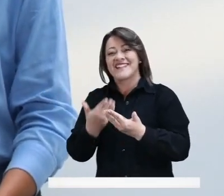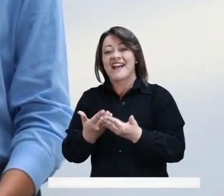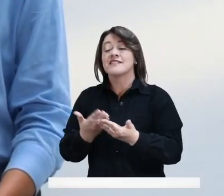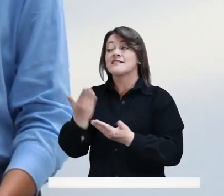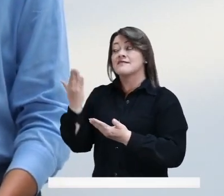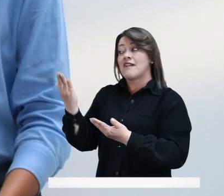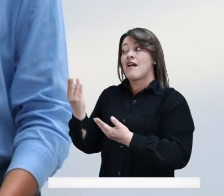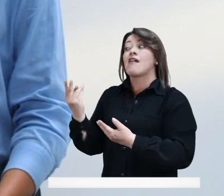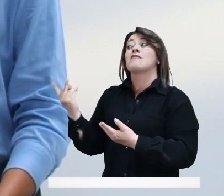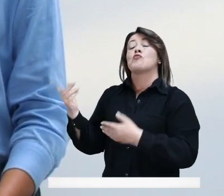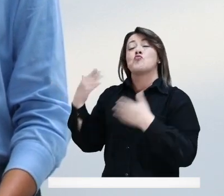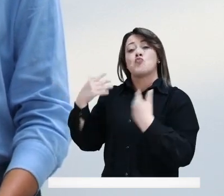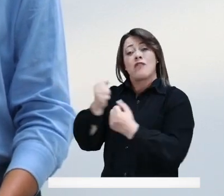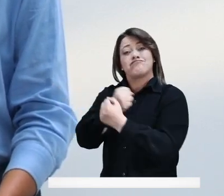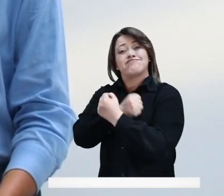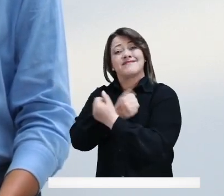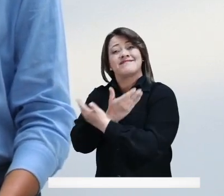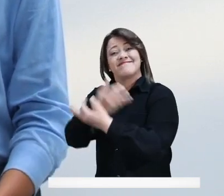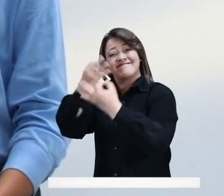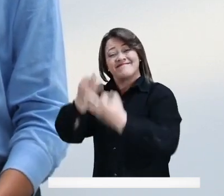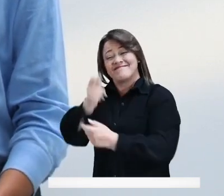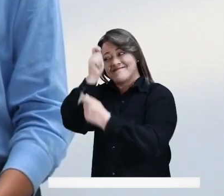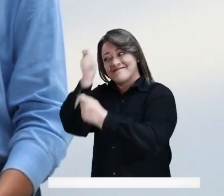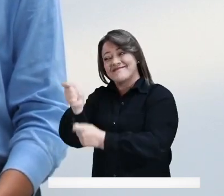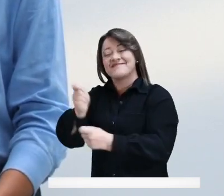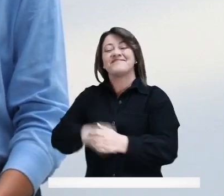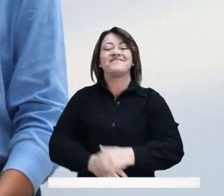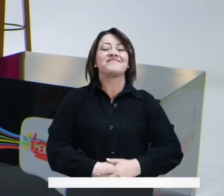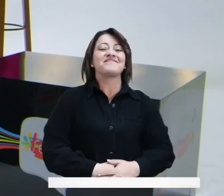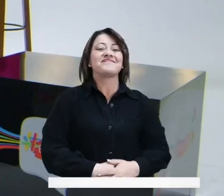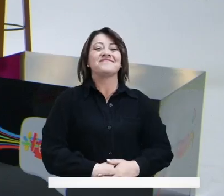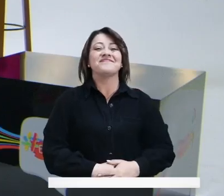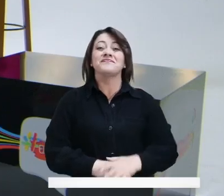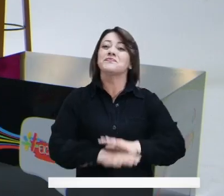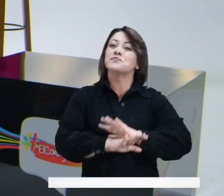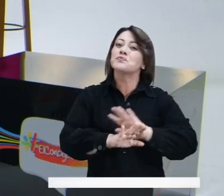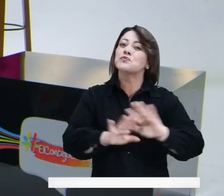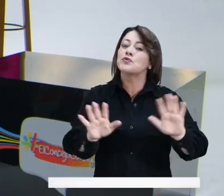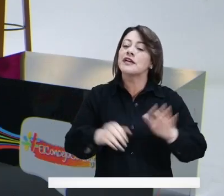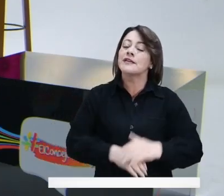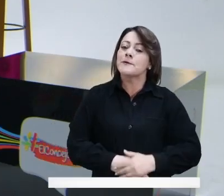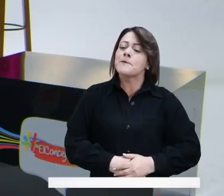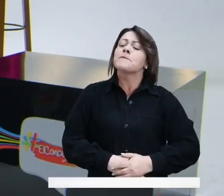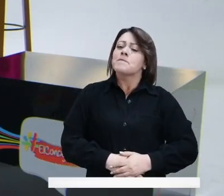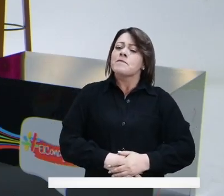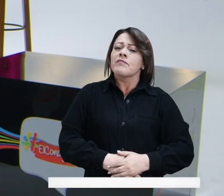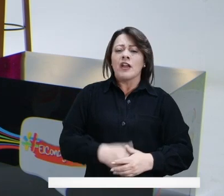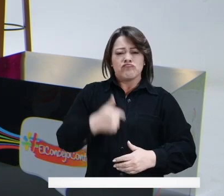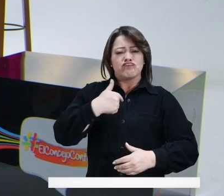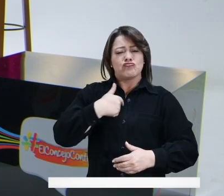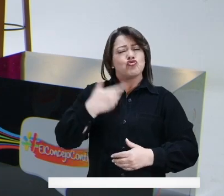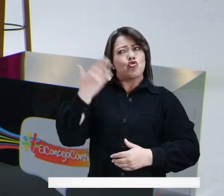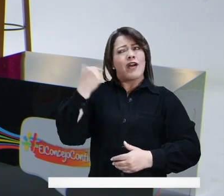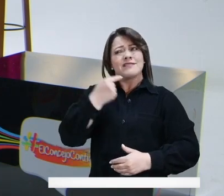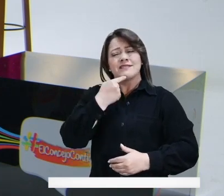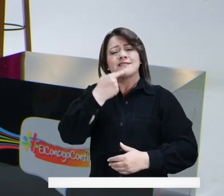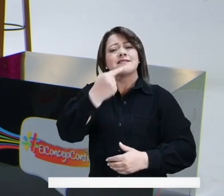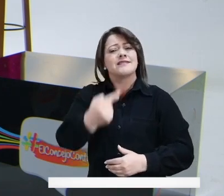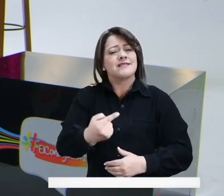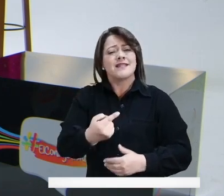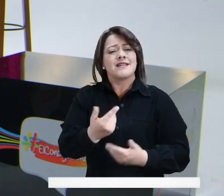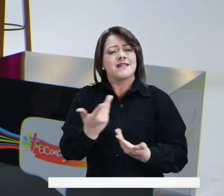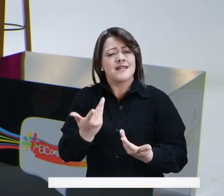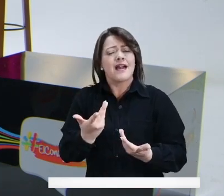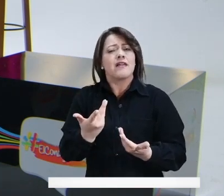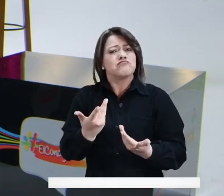Mandy, a quien tengo un cariño y una admiración enorme. Maravilloso para que podamos hablar, y teníamos al inicio de este programa,